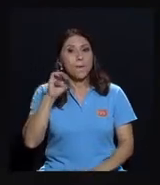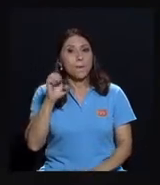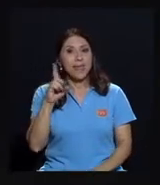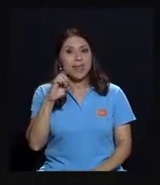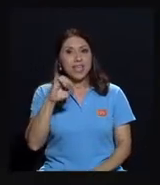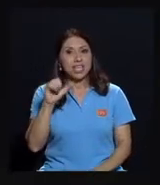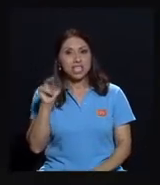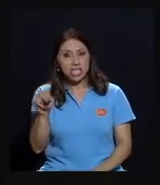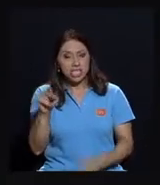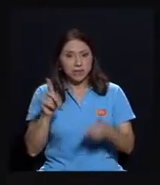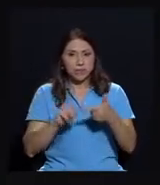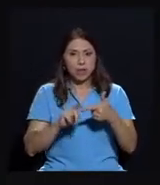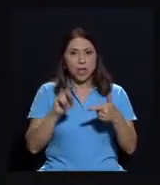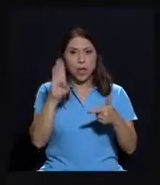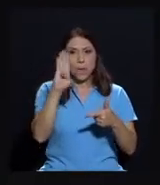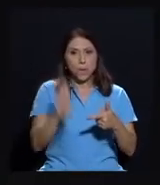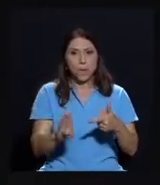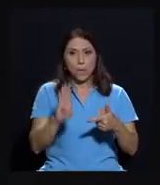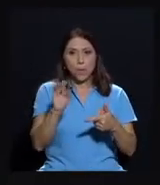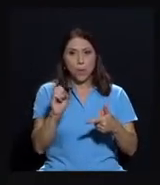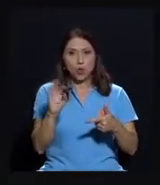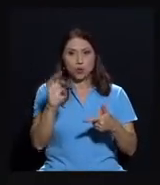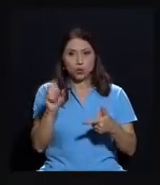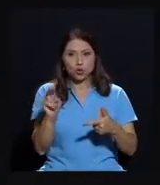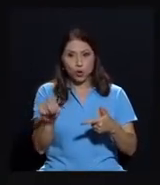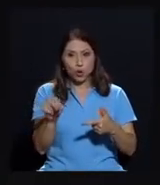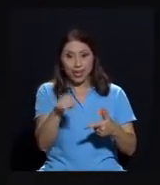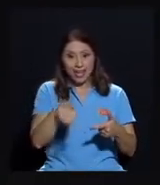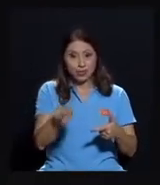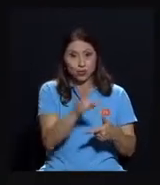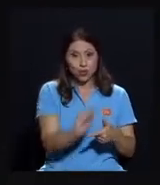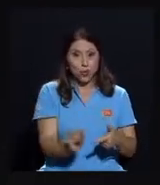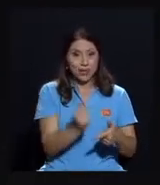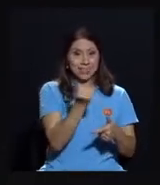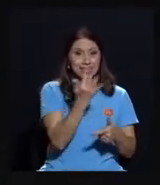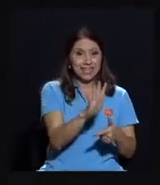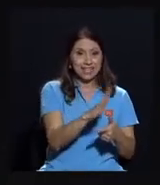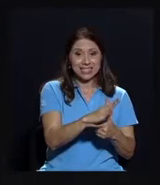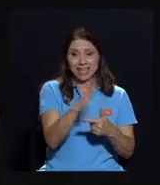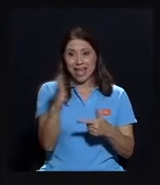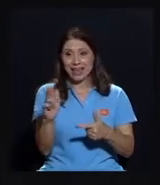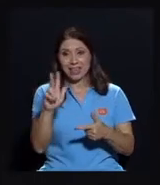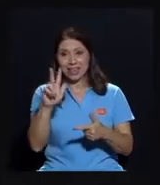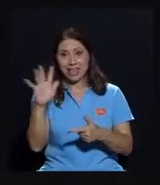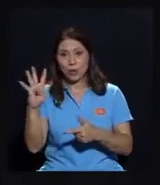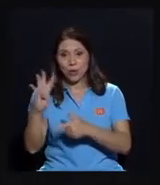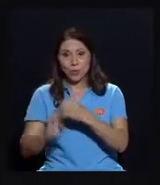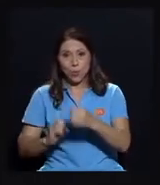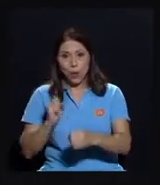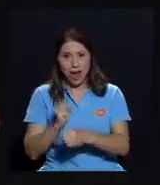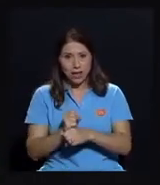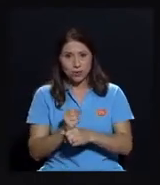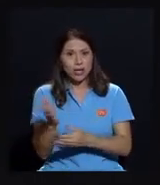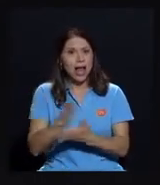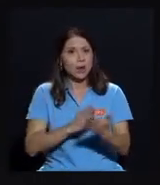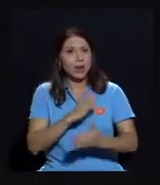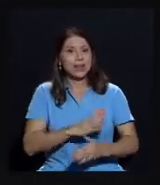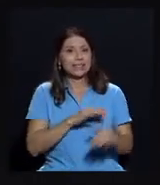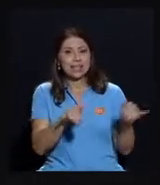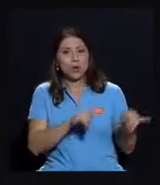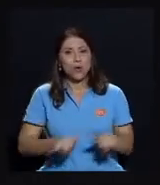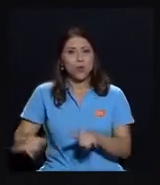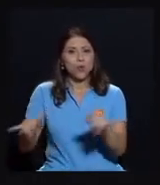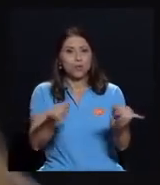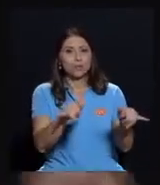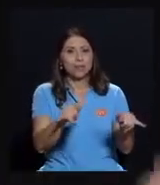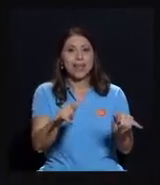boston casualmente estos hombres jóvenes de entre 15 y 34 tienen otra variable en común bajos niveles de escolaridad es decir